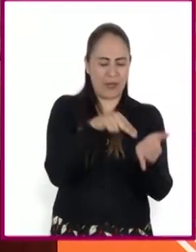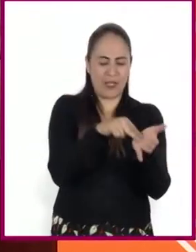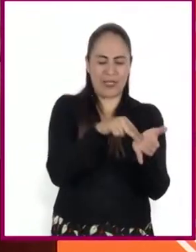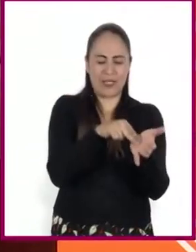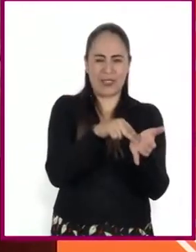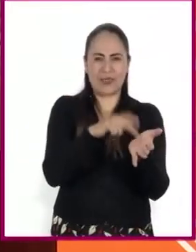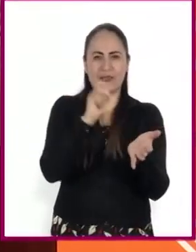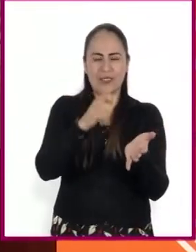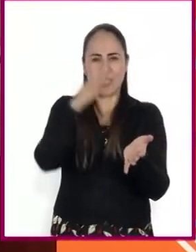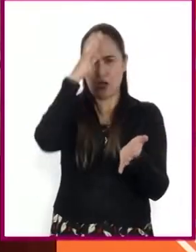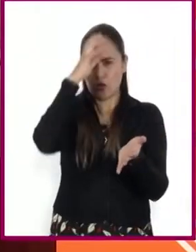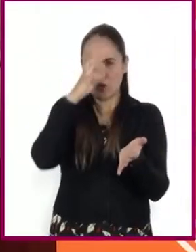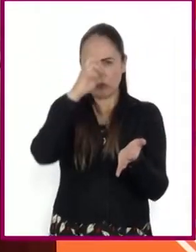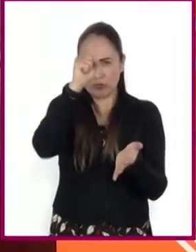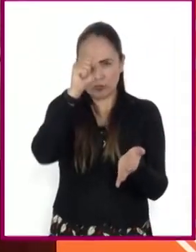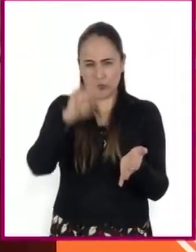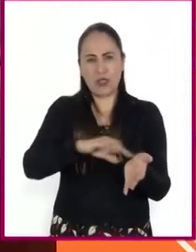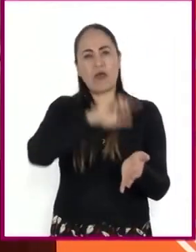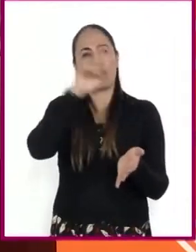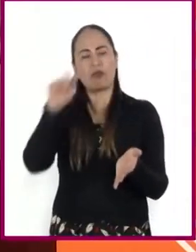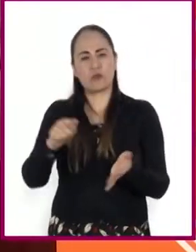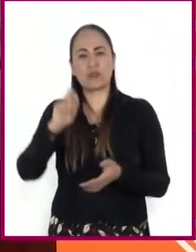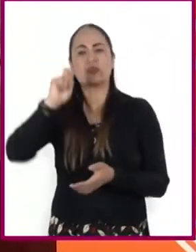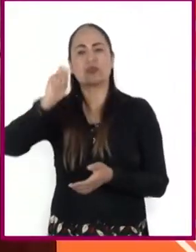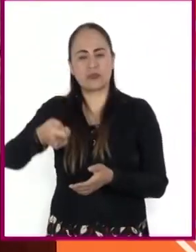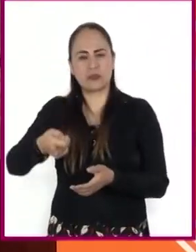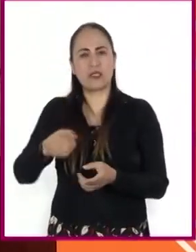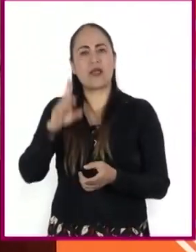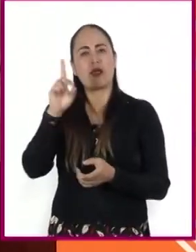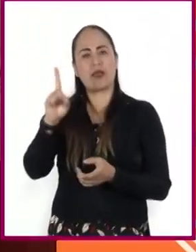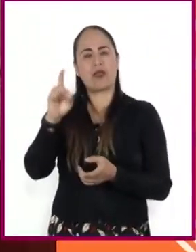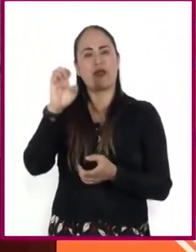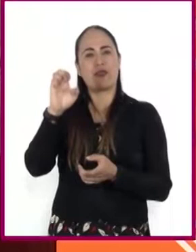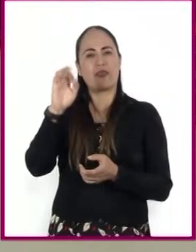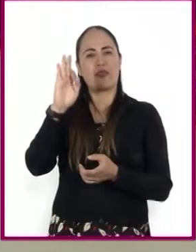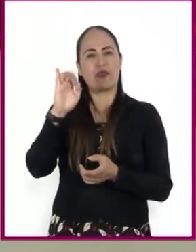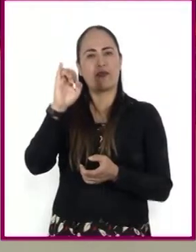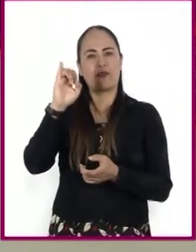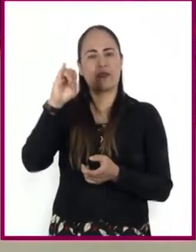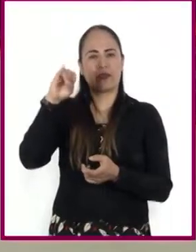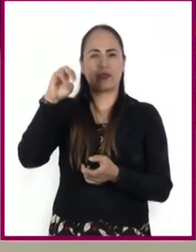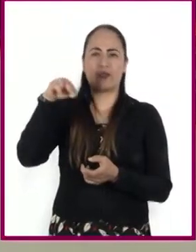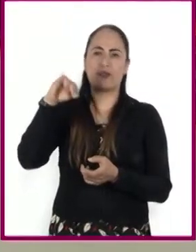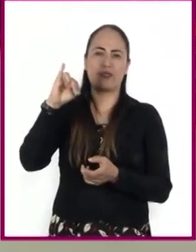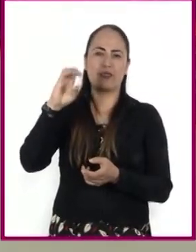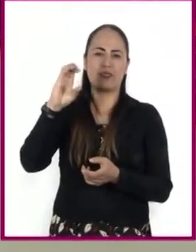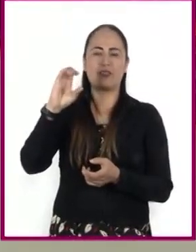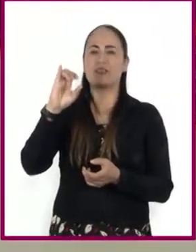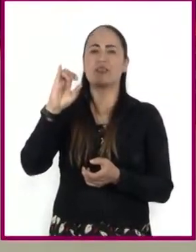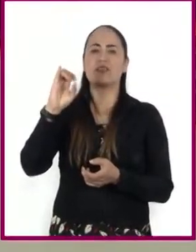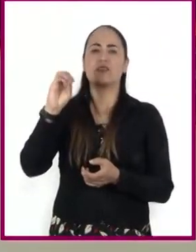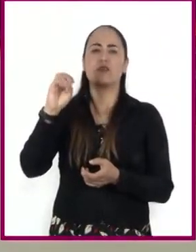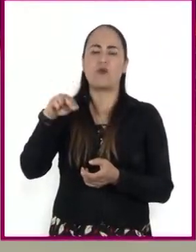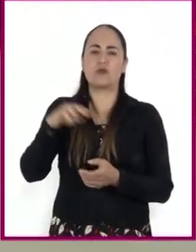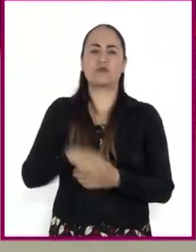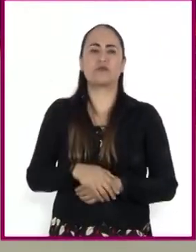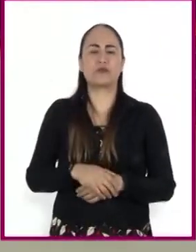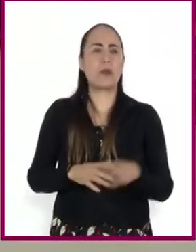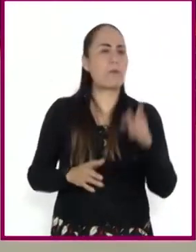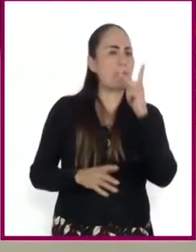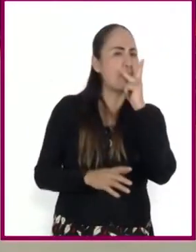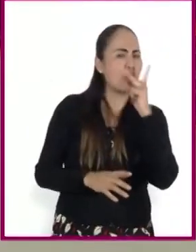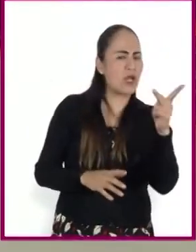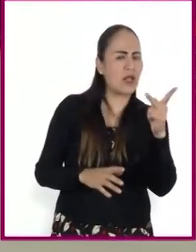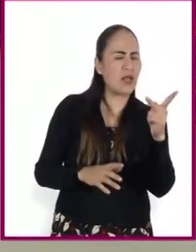y los significados de esos conceptos se llaman definiciones. Claro, claro, porque como lo vimos al principio, cada palabra se relaciona